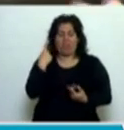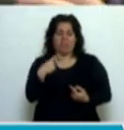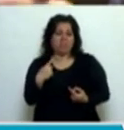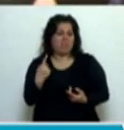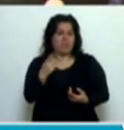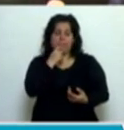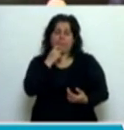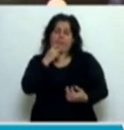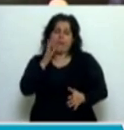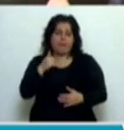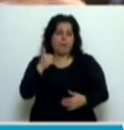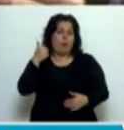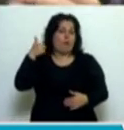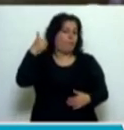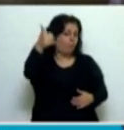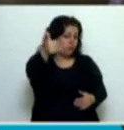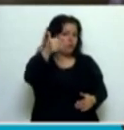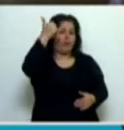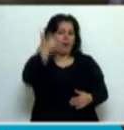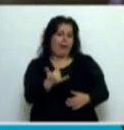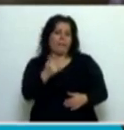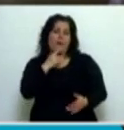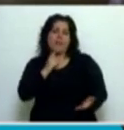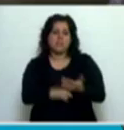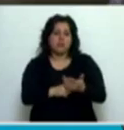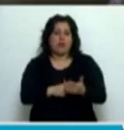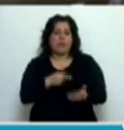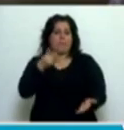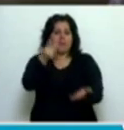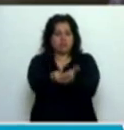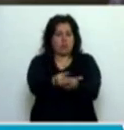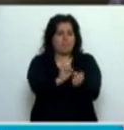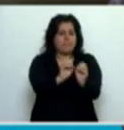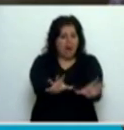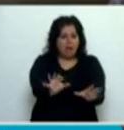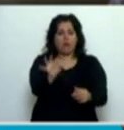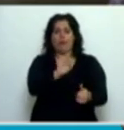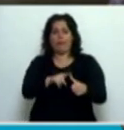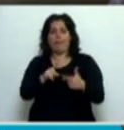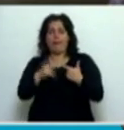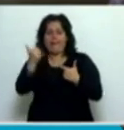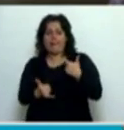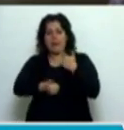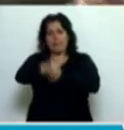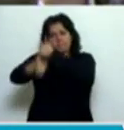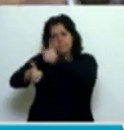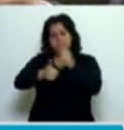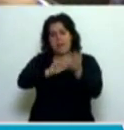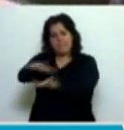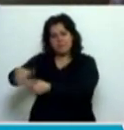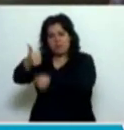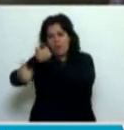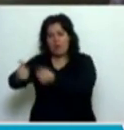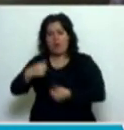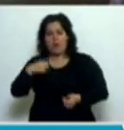que si mañana hay malas decisiones de inversión o hay un desafío de competitividad no abordado, el Estado vea